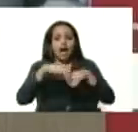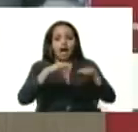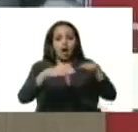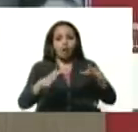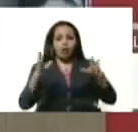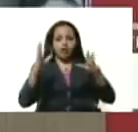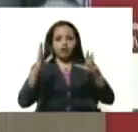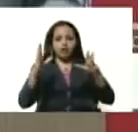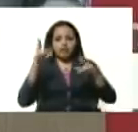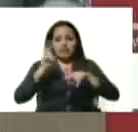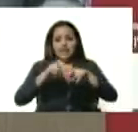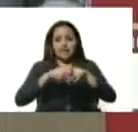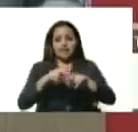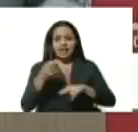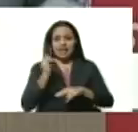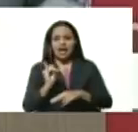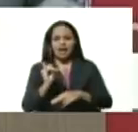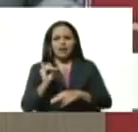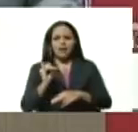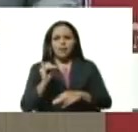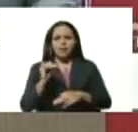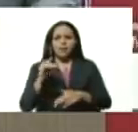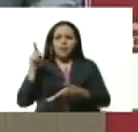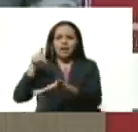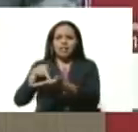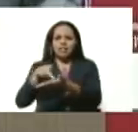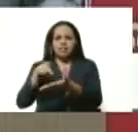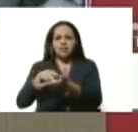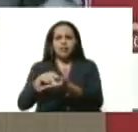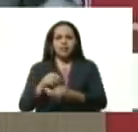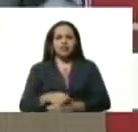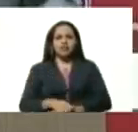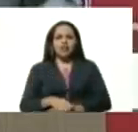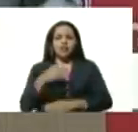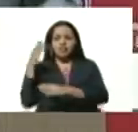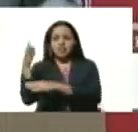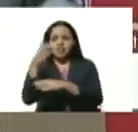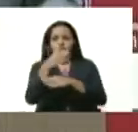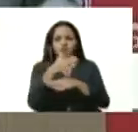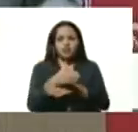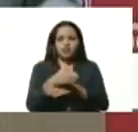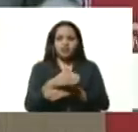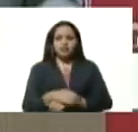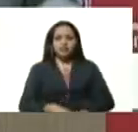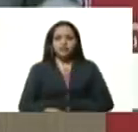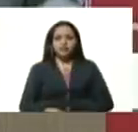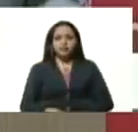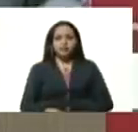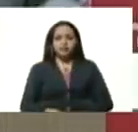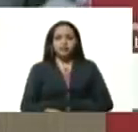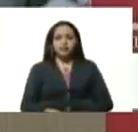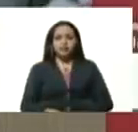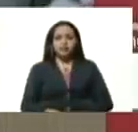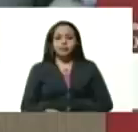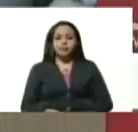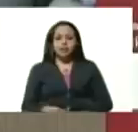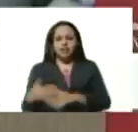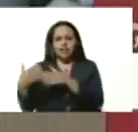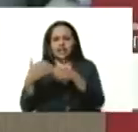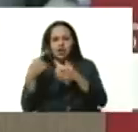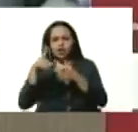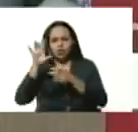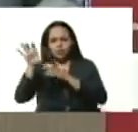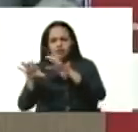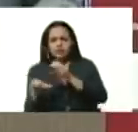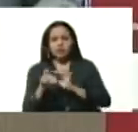historial en incursiones en Afganistán y en Irak y en Libia. Por alguna razón, que en otro momento vamos a